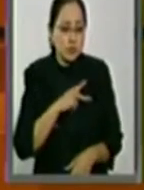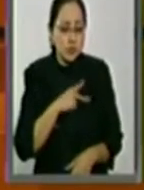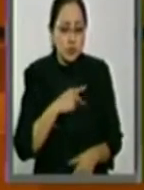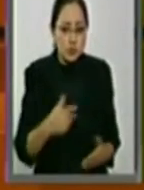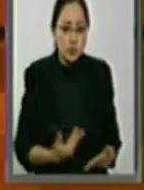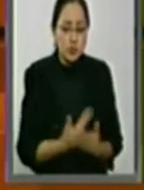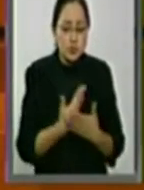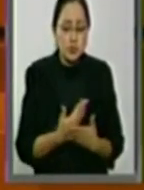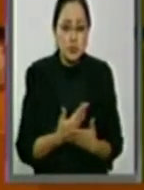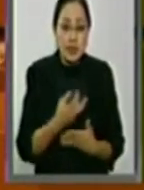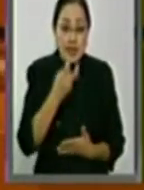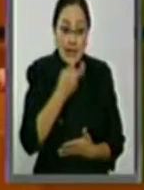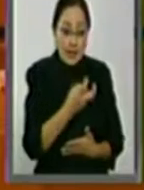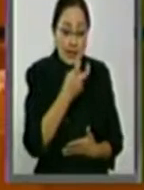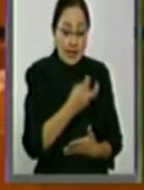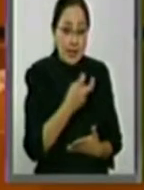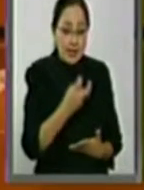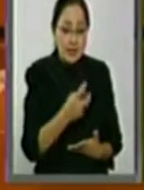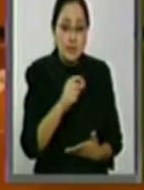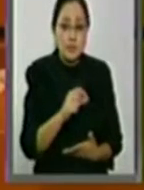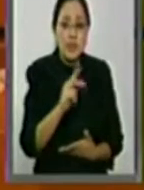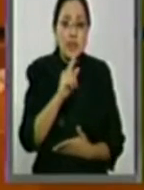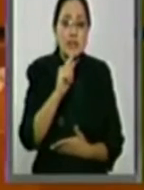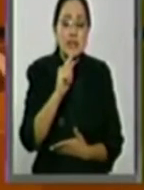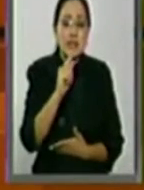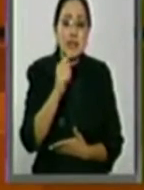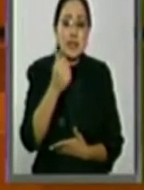este ramo ascendió a